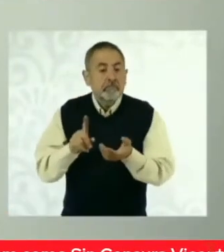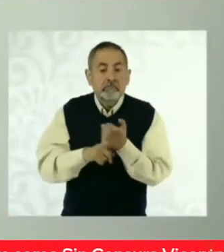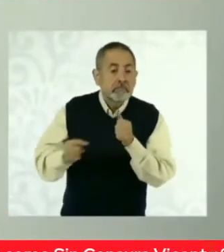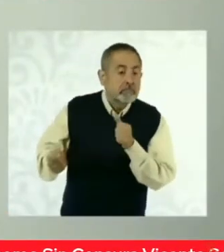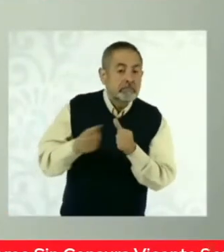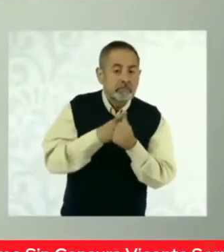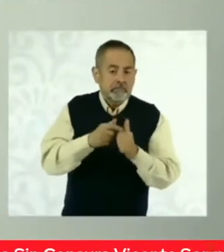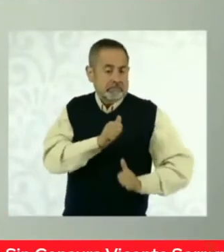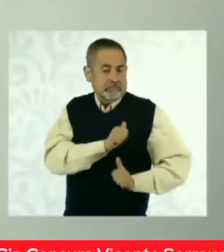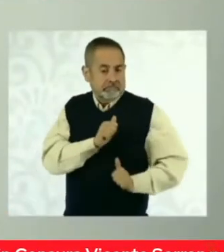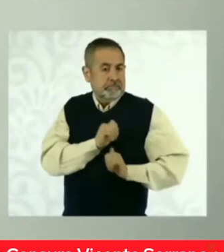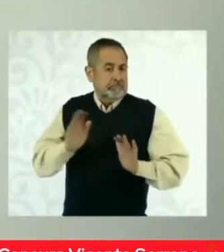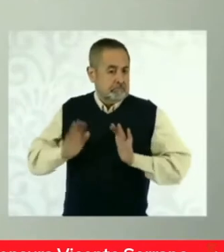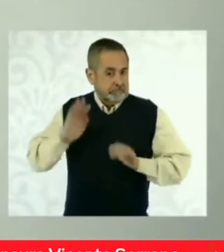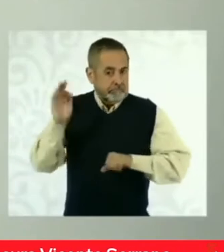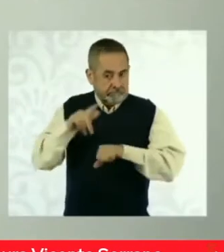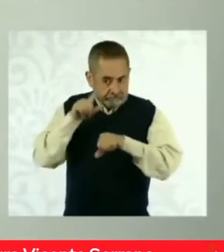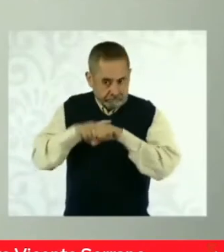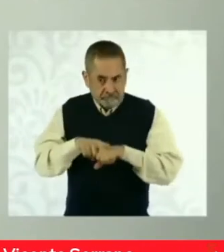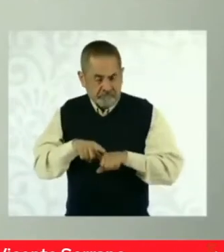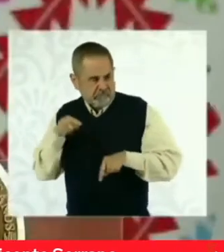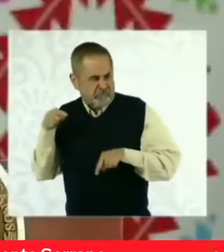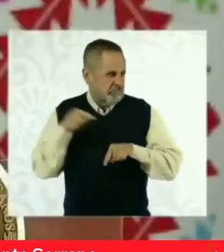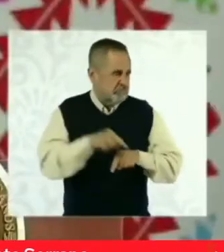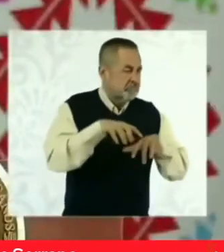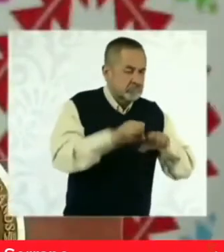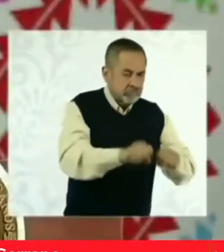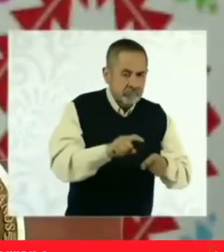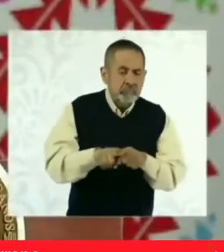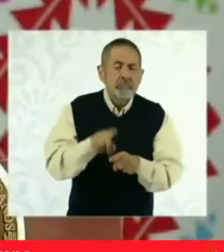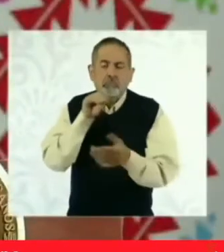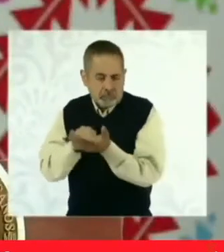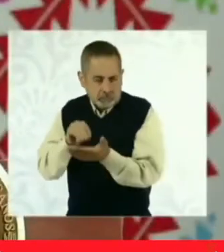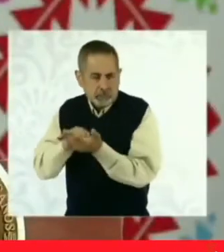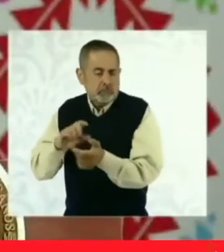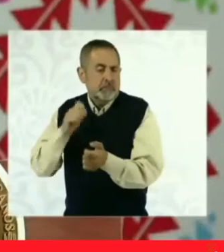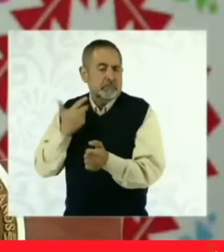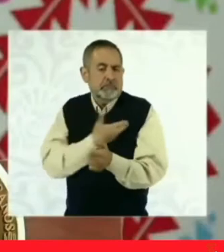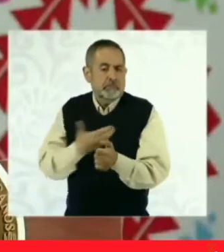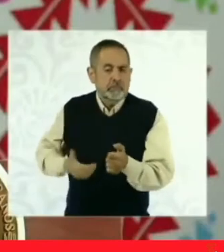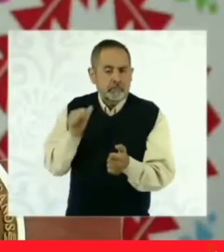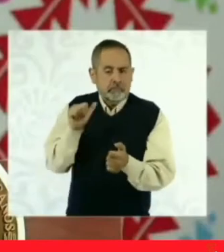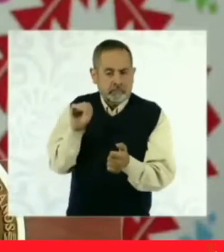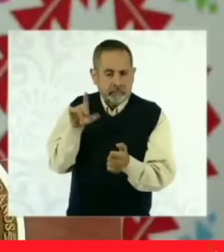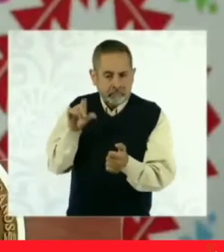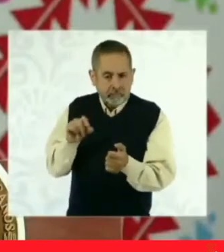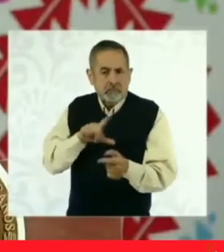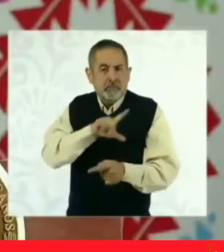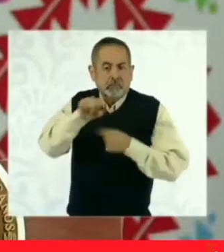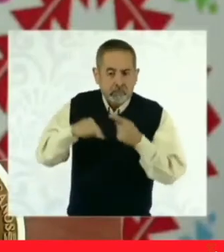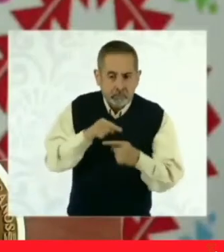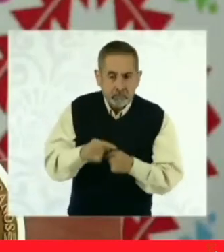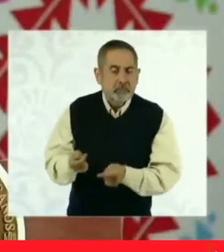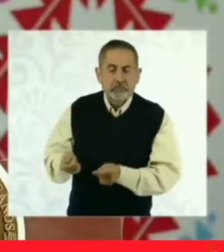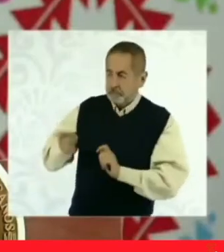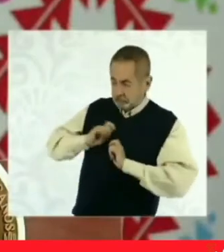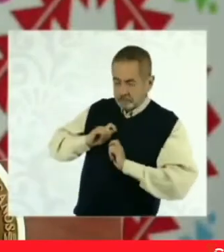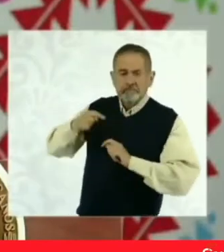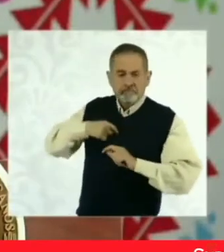las fuerzas federales, el ejército, cuando todavía estaba el presidente Andrés Manuel López Obrador. Después